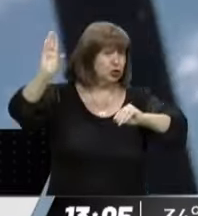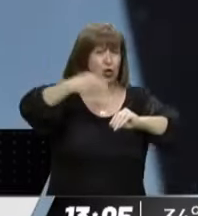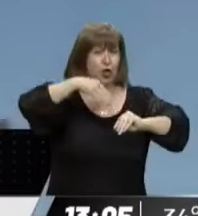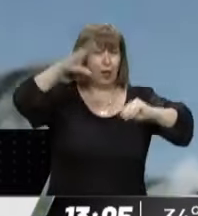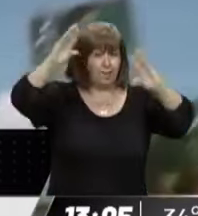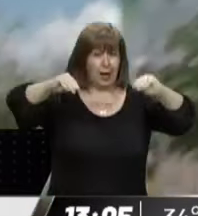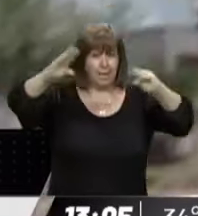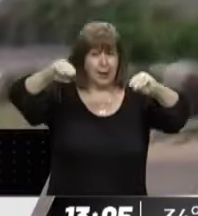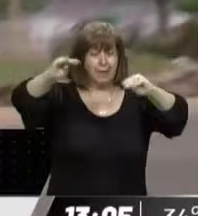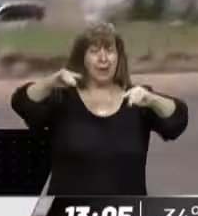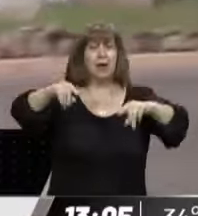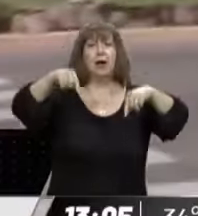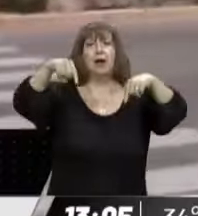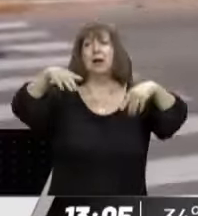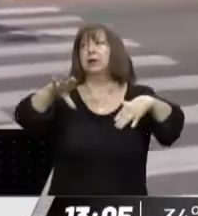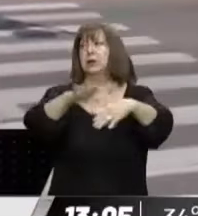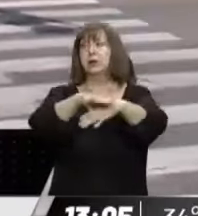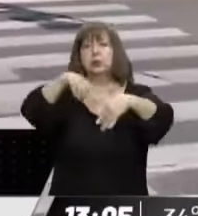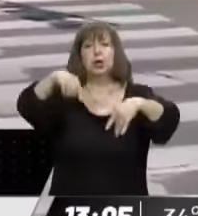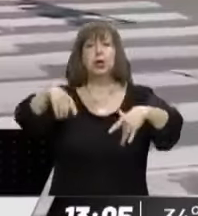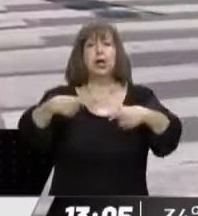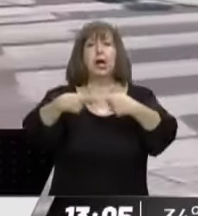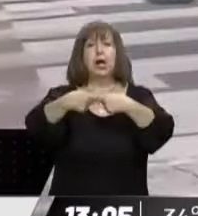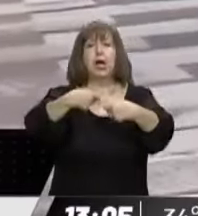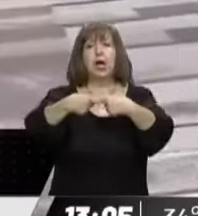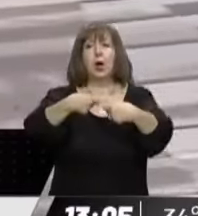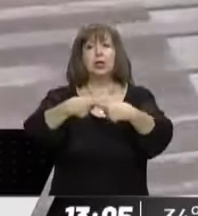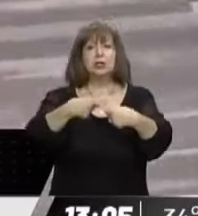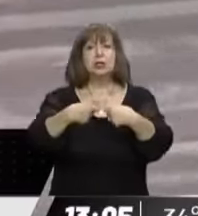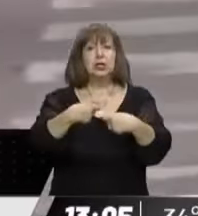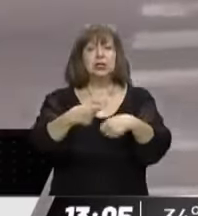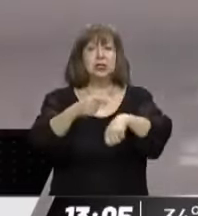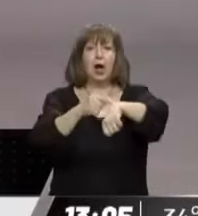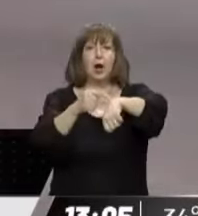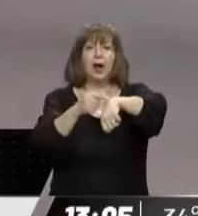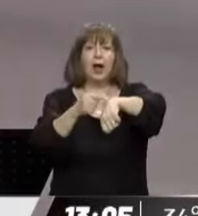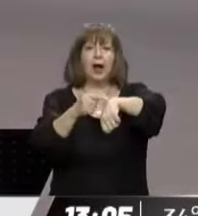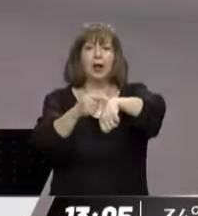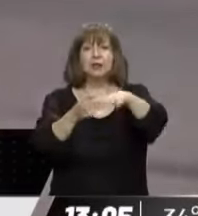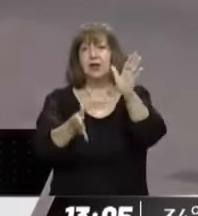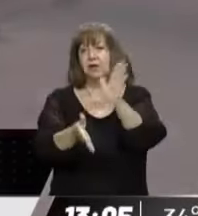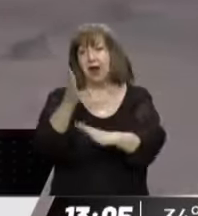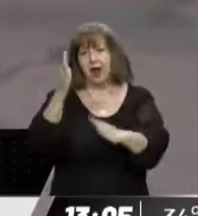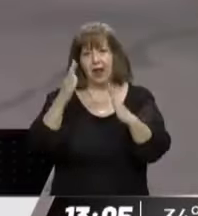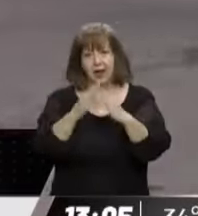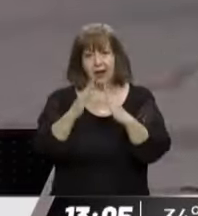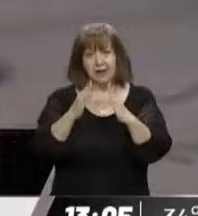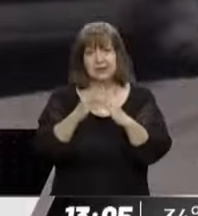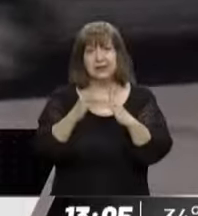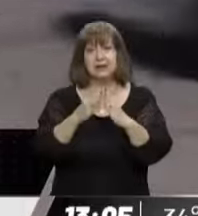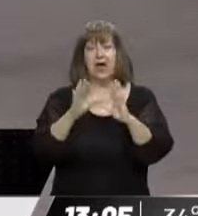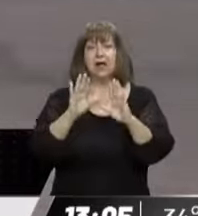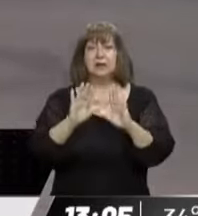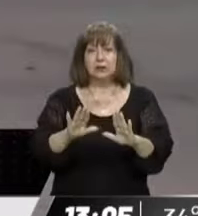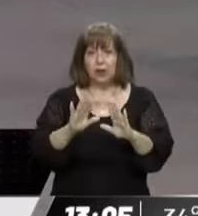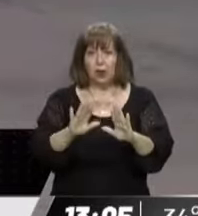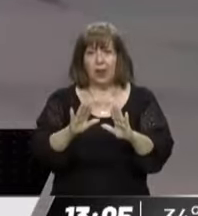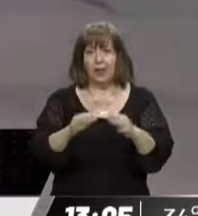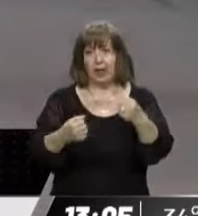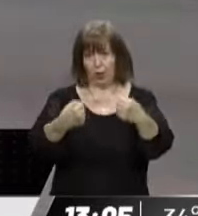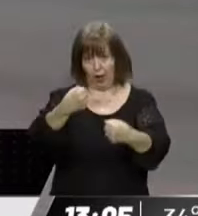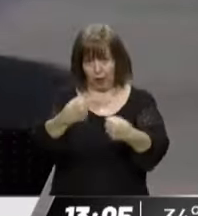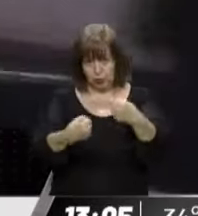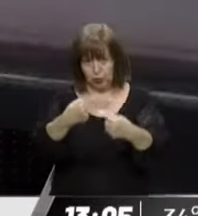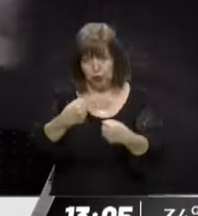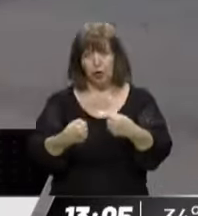el que salen muchos comerciantes de trabajar por lo tanto se va a poner aún peor la situación Noelia también lo que veíamos no